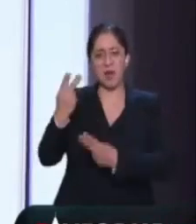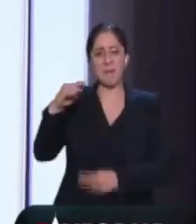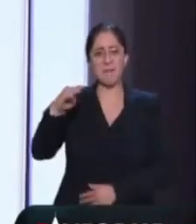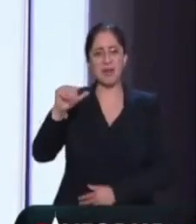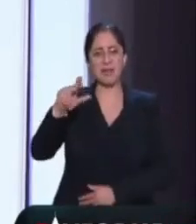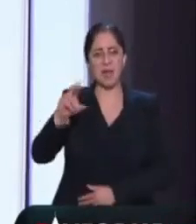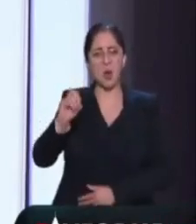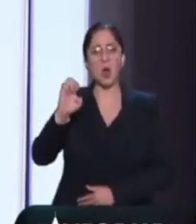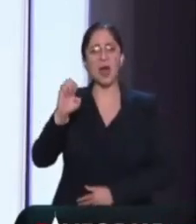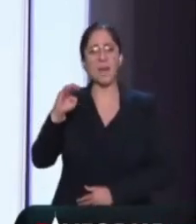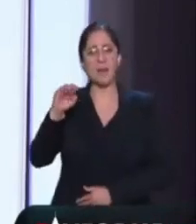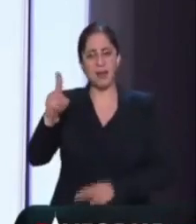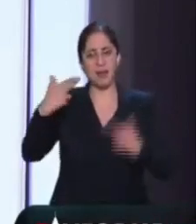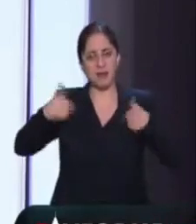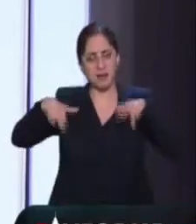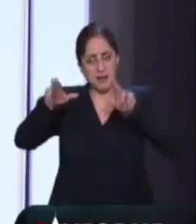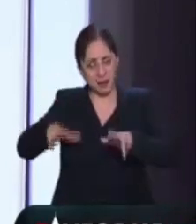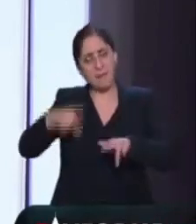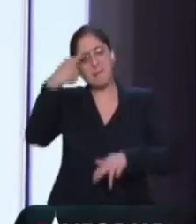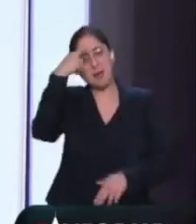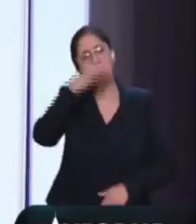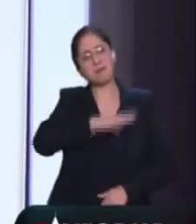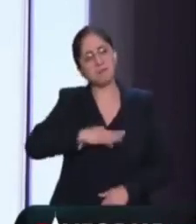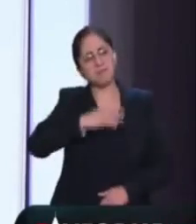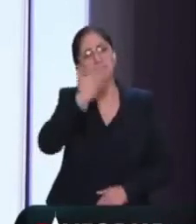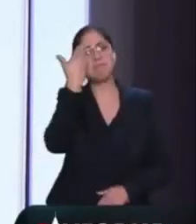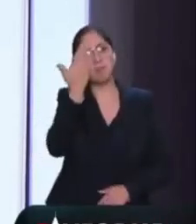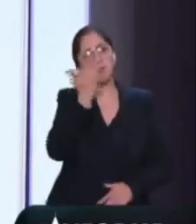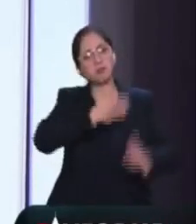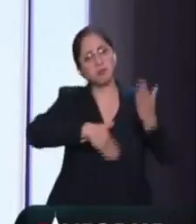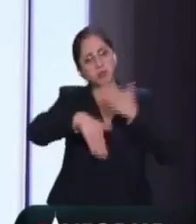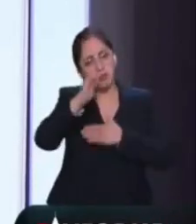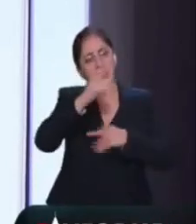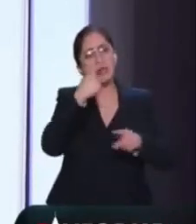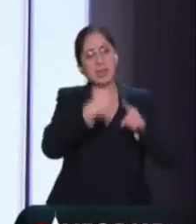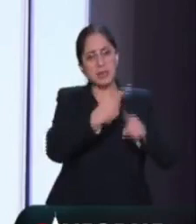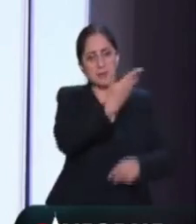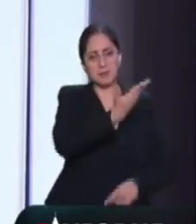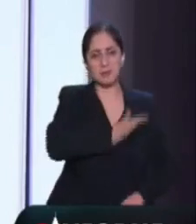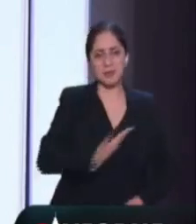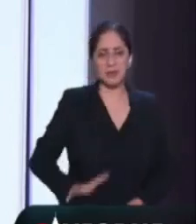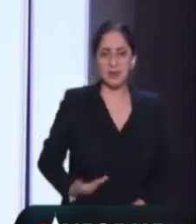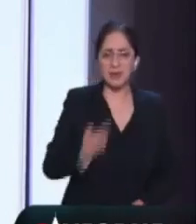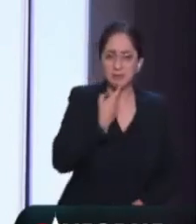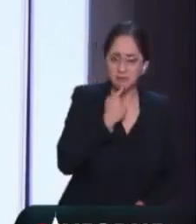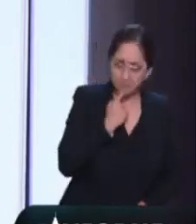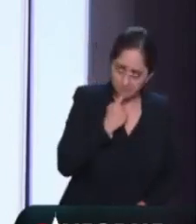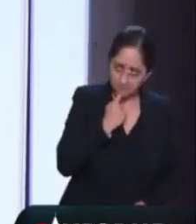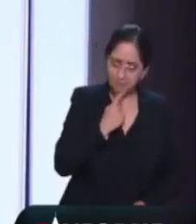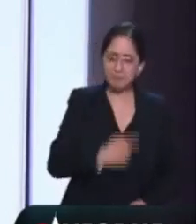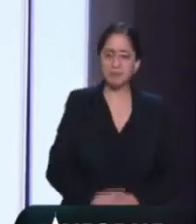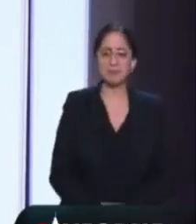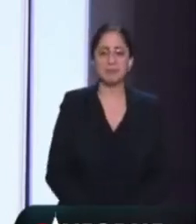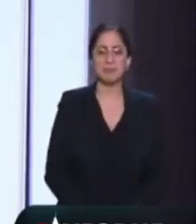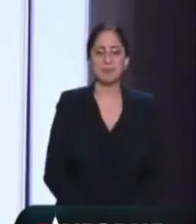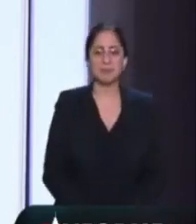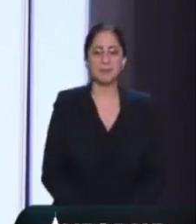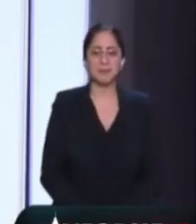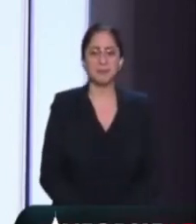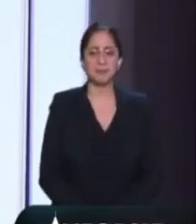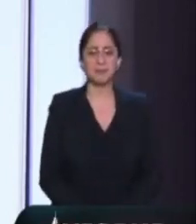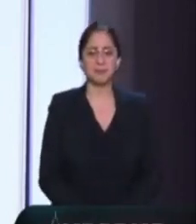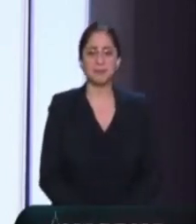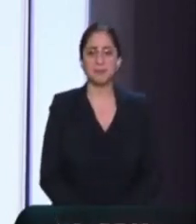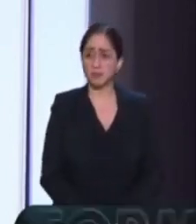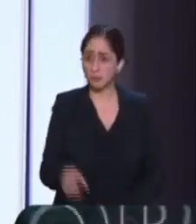transmitirle a Castillo las felicitaciones y mejores deseos por parte de su homólogo en México, Andrés Manuel López Obrador, nuestro presidente. Un